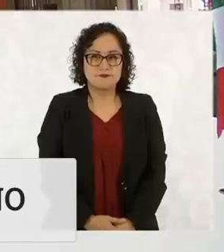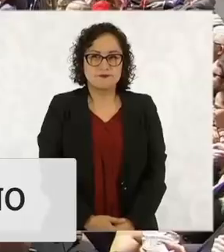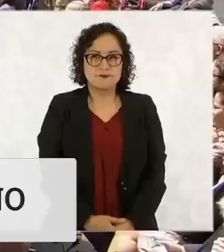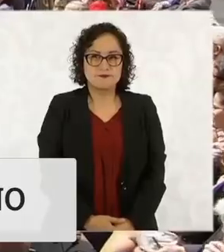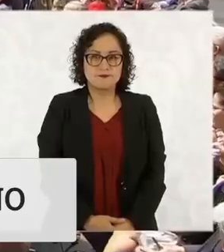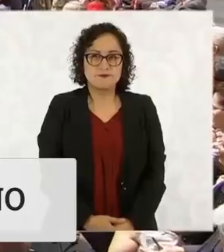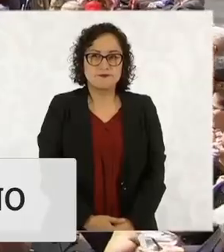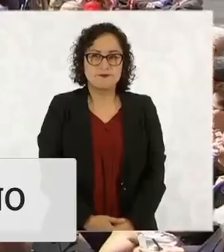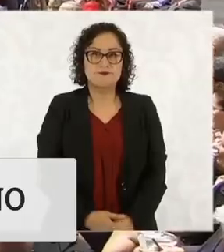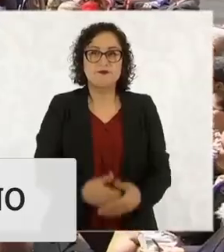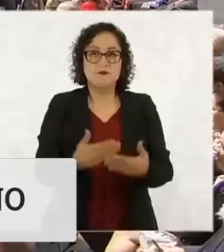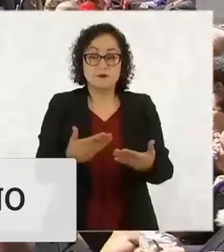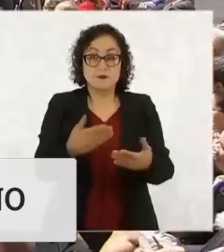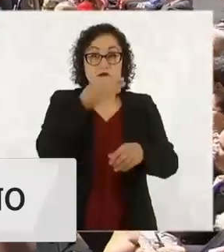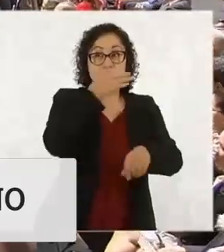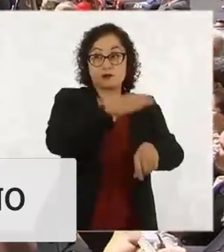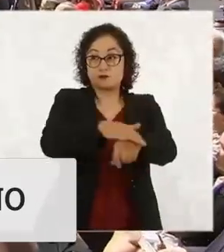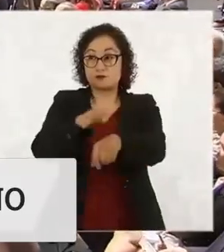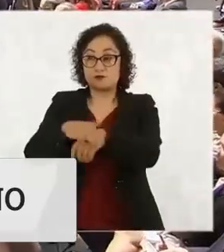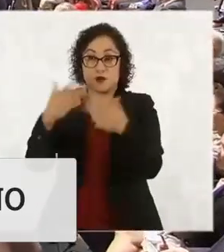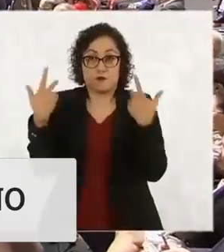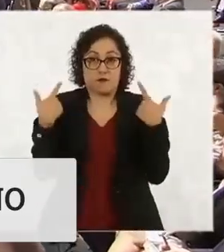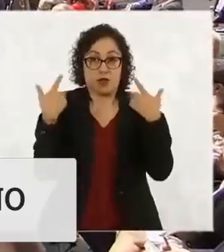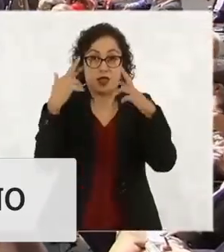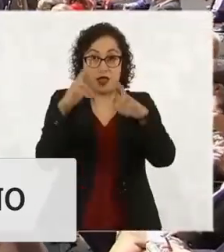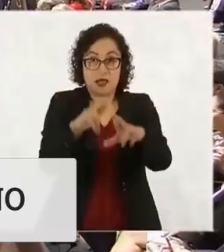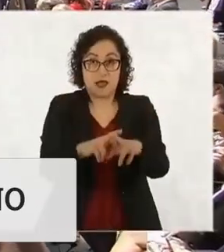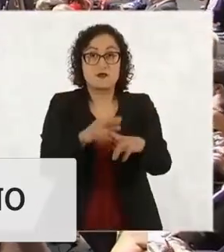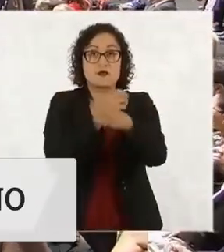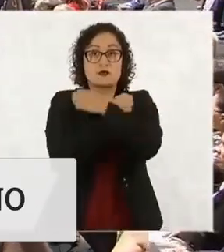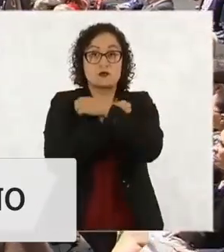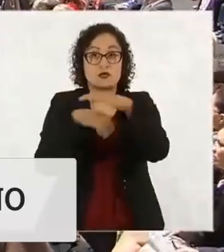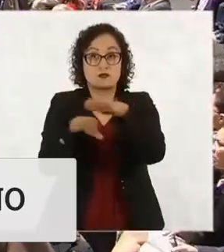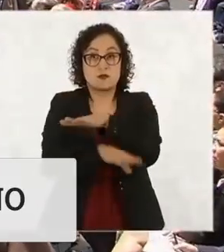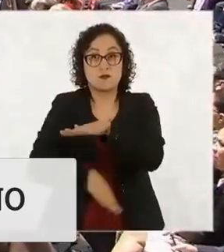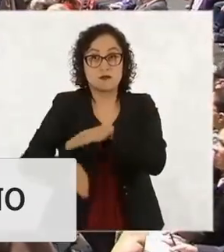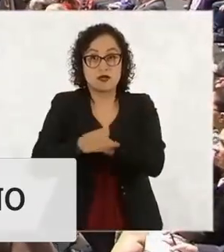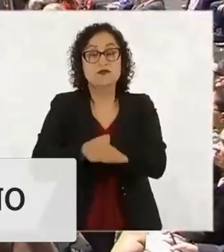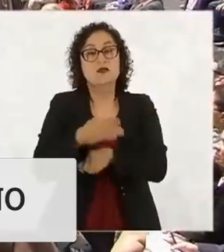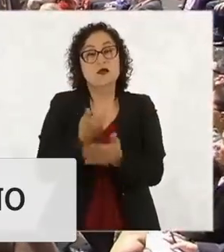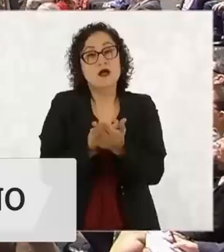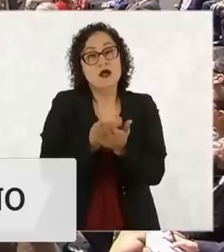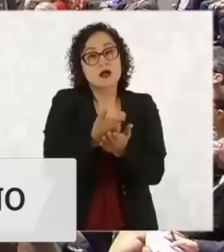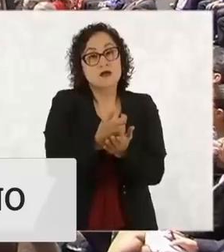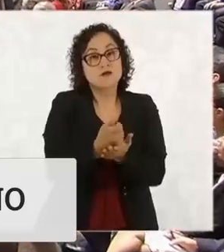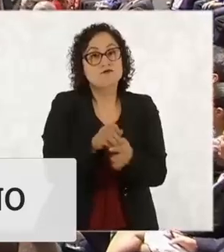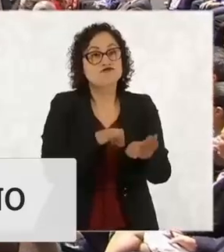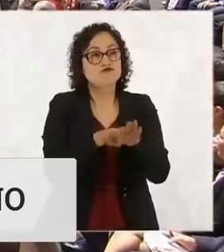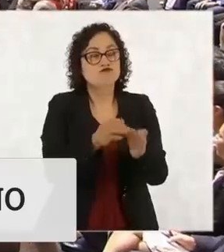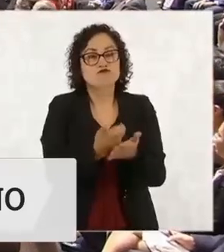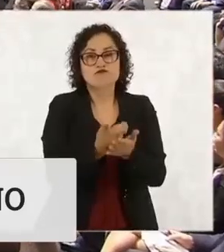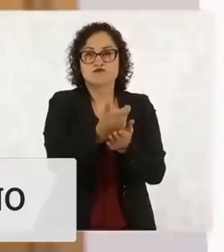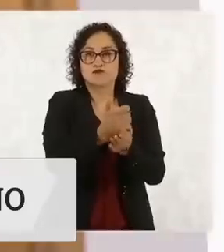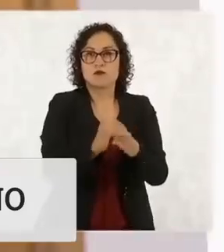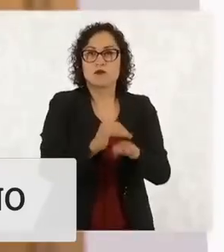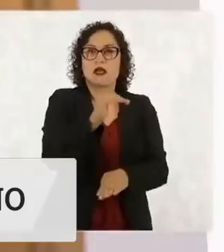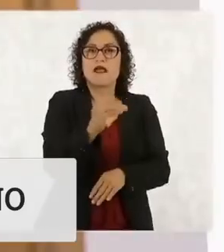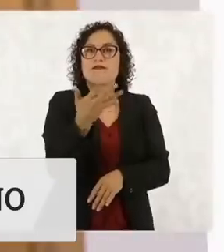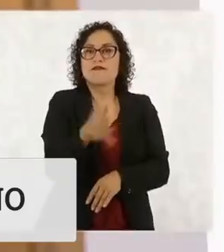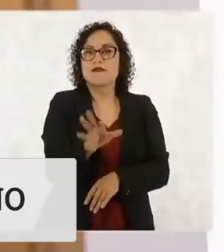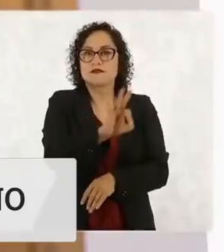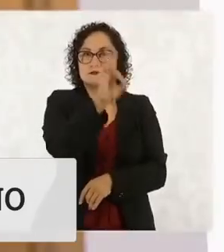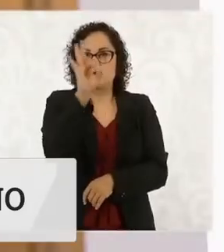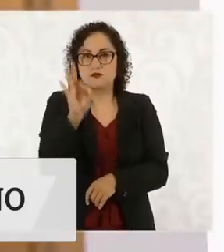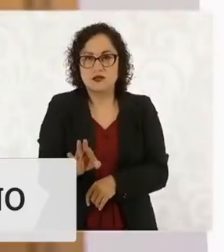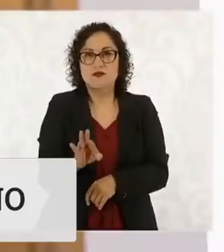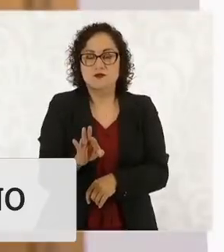Para las maestras y maestros de educación básica, otorgamos un aumento salarial del 10%, una